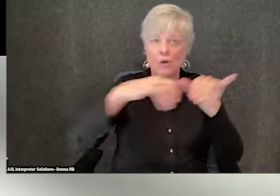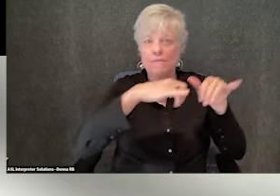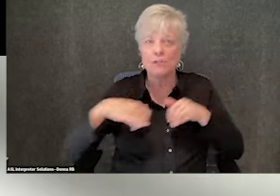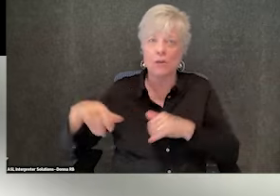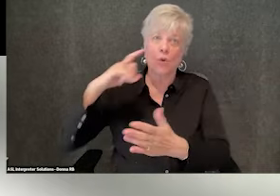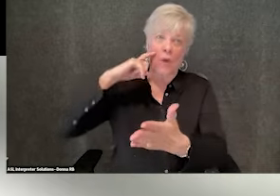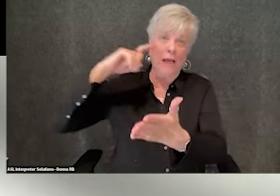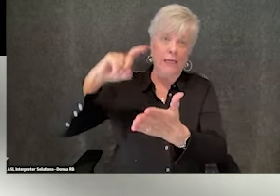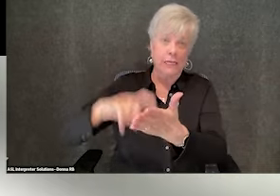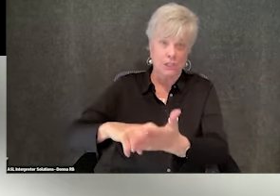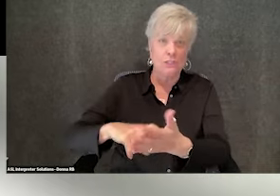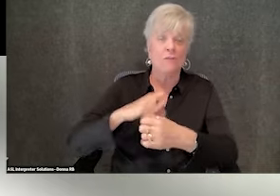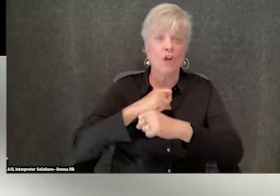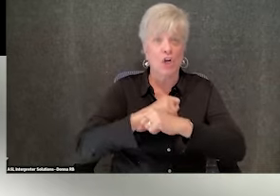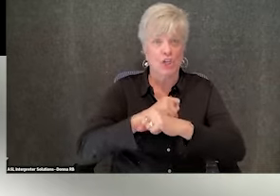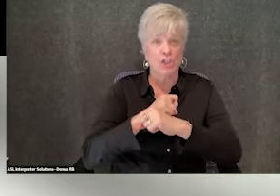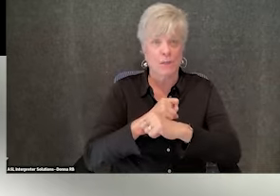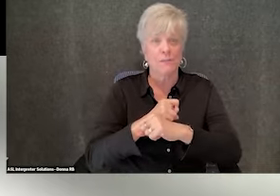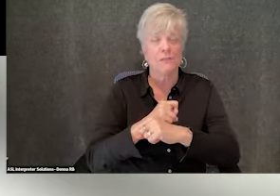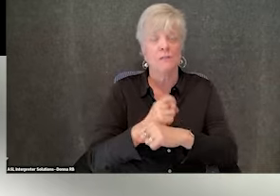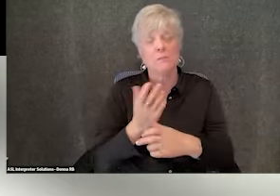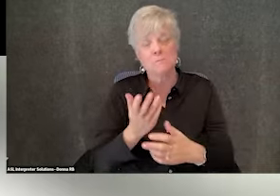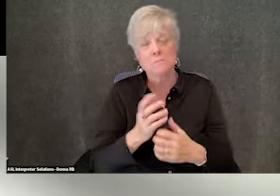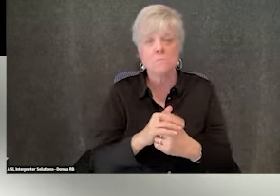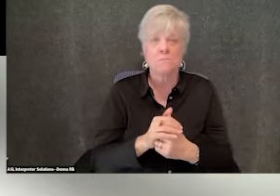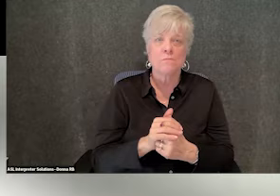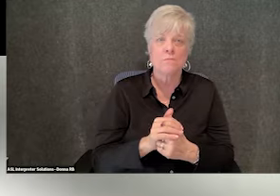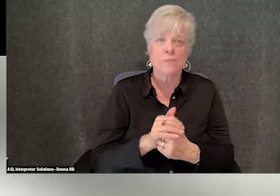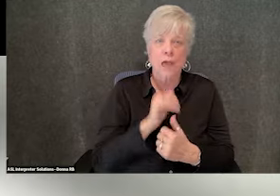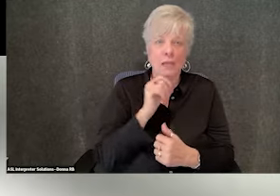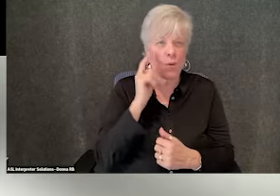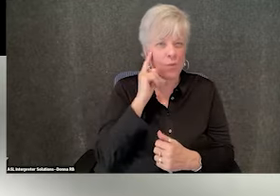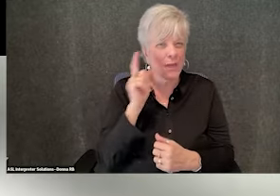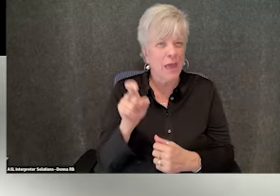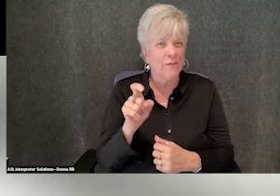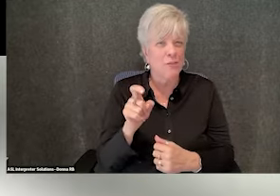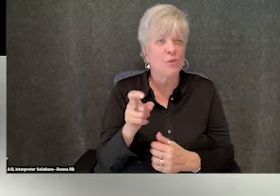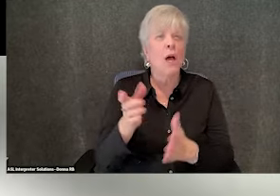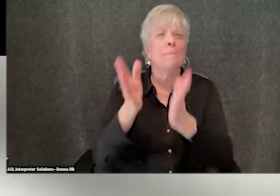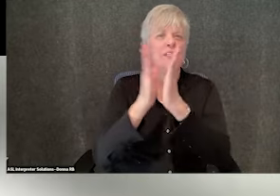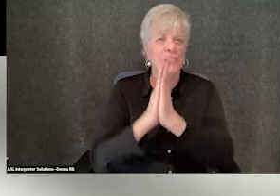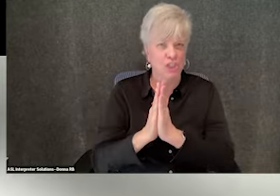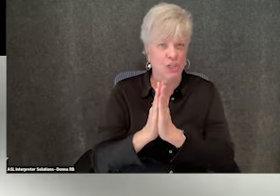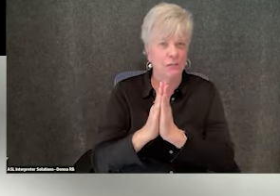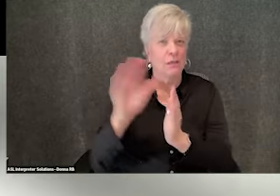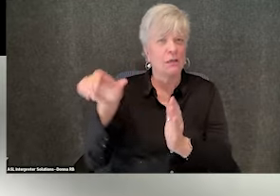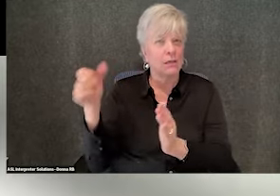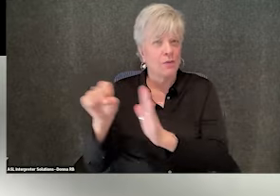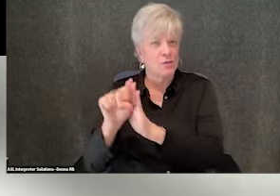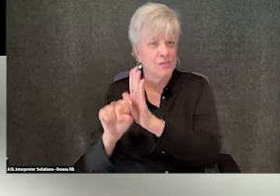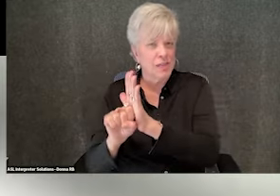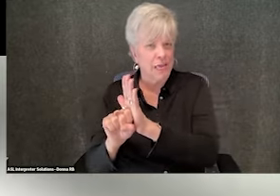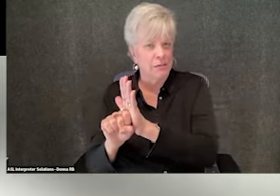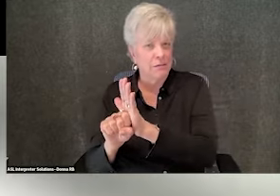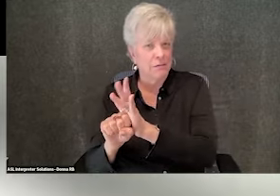sobre la tutoría. Hay algo en parte que se reconoce universal. No sé